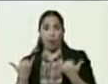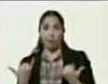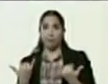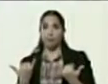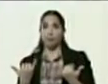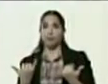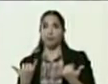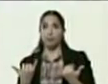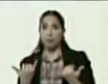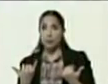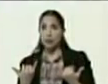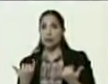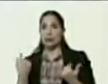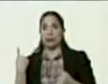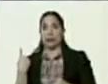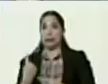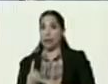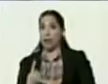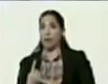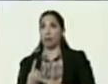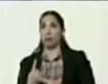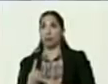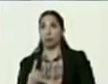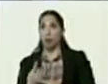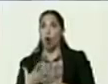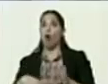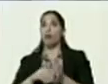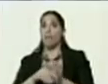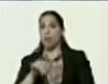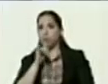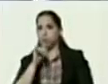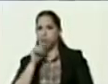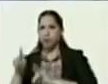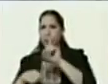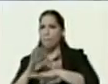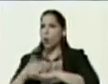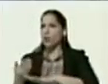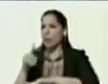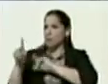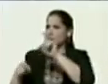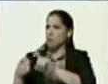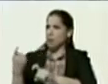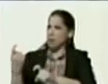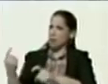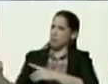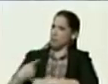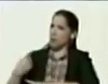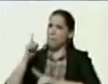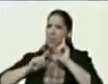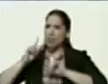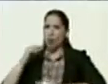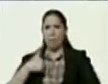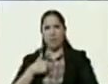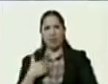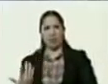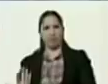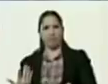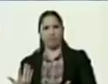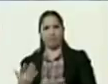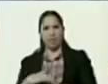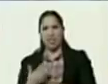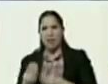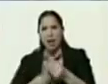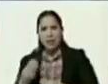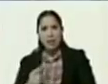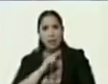por lo menos señora Chirino usted tiene que volver a entrevistar a Patrón Pobre y preguntarle ¿por qué me mintió señor Patrón Pobre? ¿qué van a hacer con